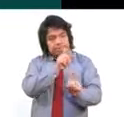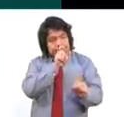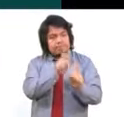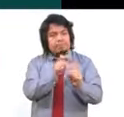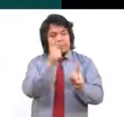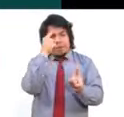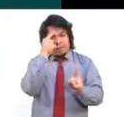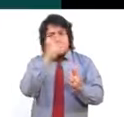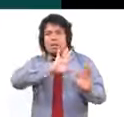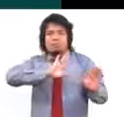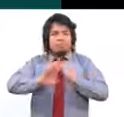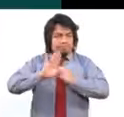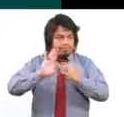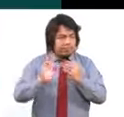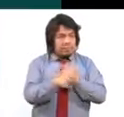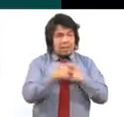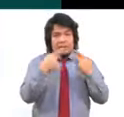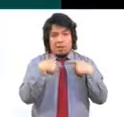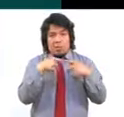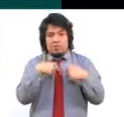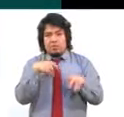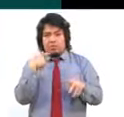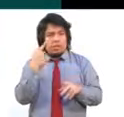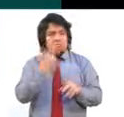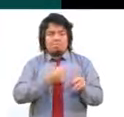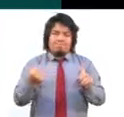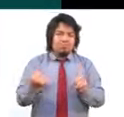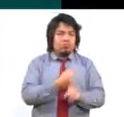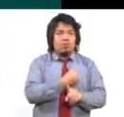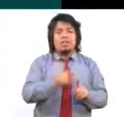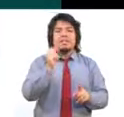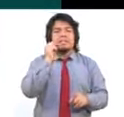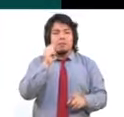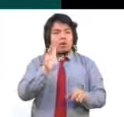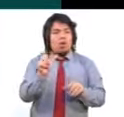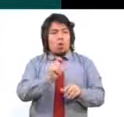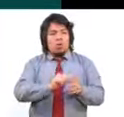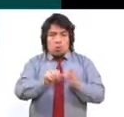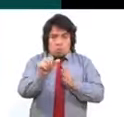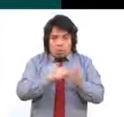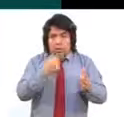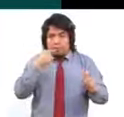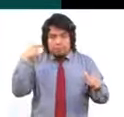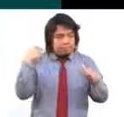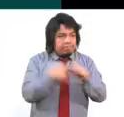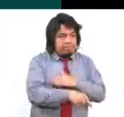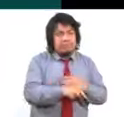que frenen a los agresores. En el mes que se reporta, se tienen un total de